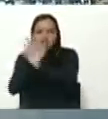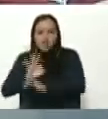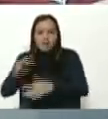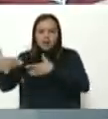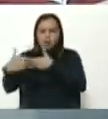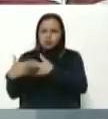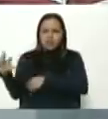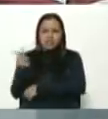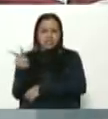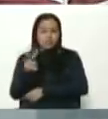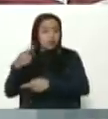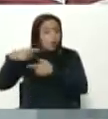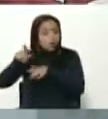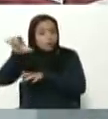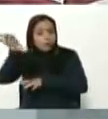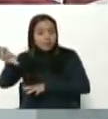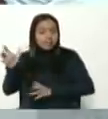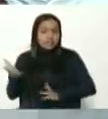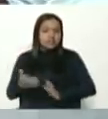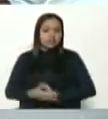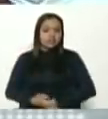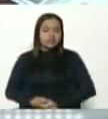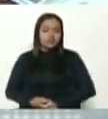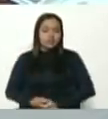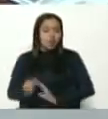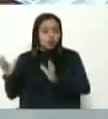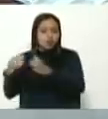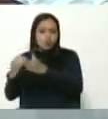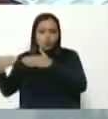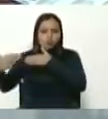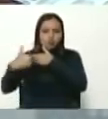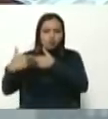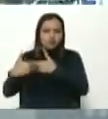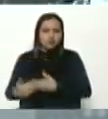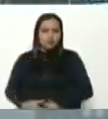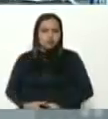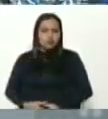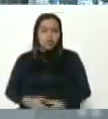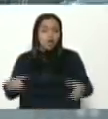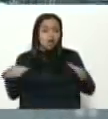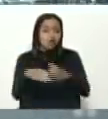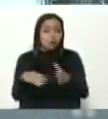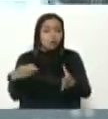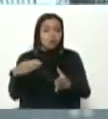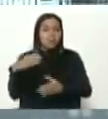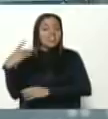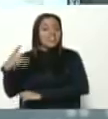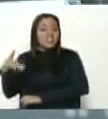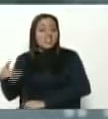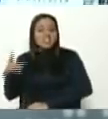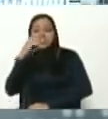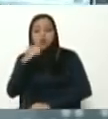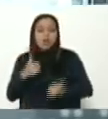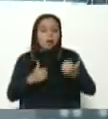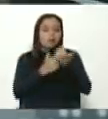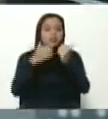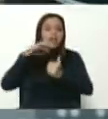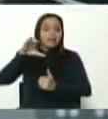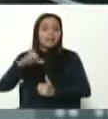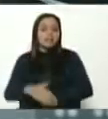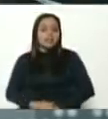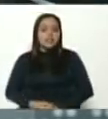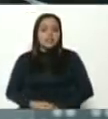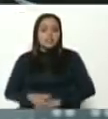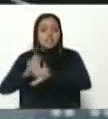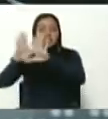Venezuela. Los enemigos, la derecha antipatria, que anda por el mundo haciendo lobby para que no